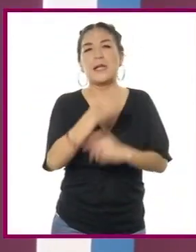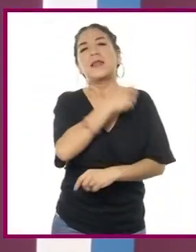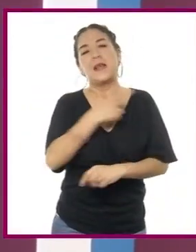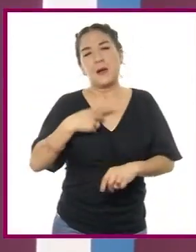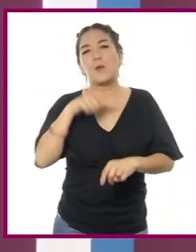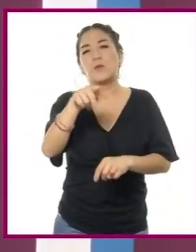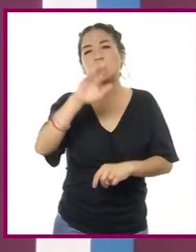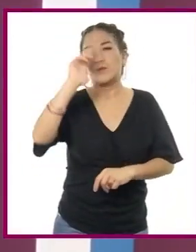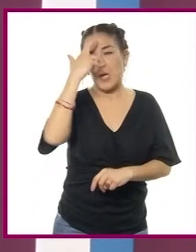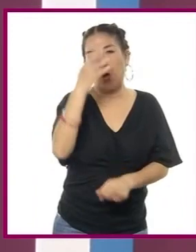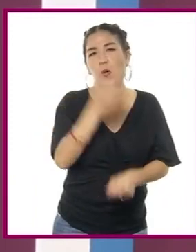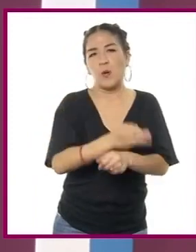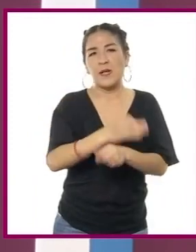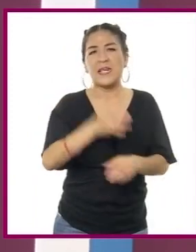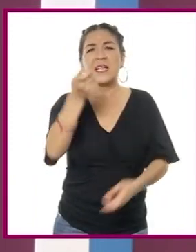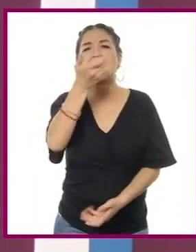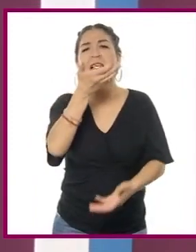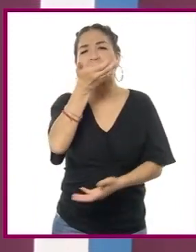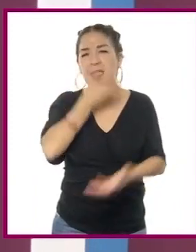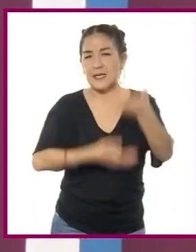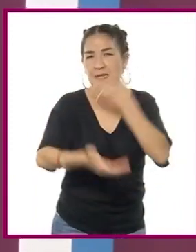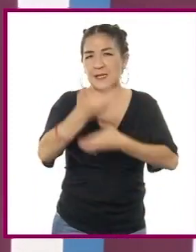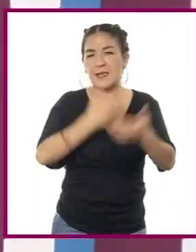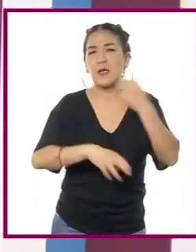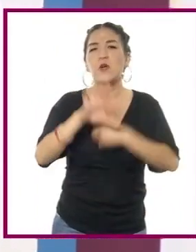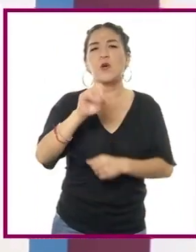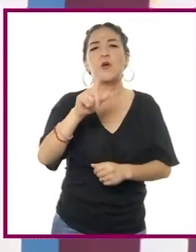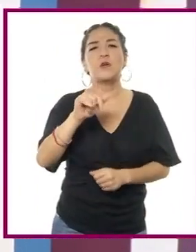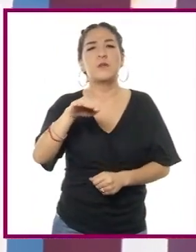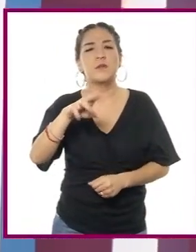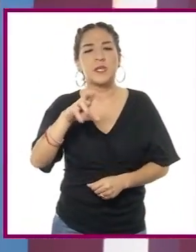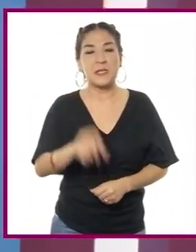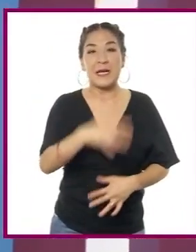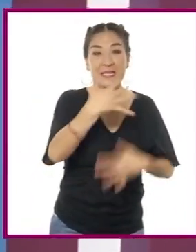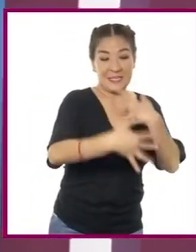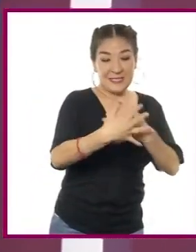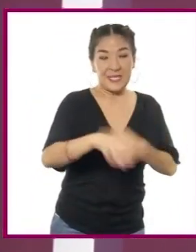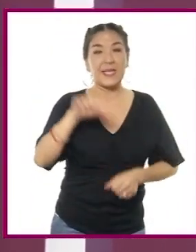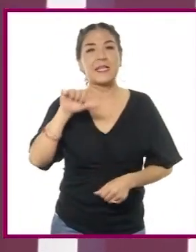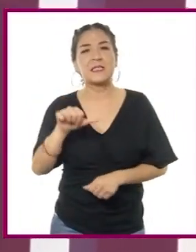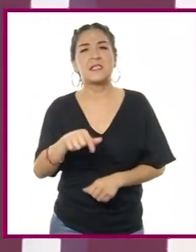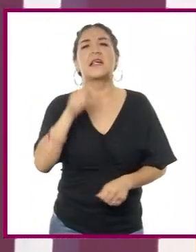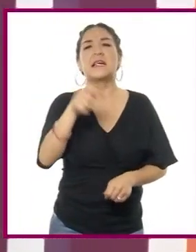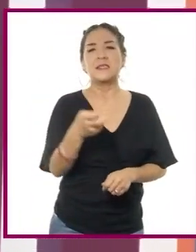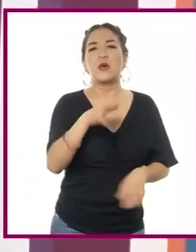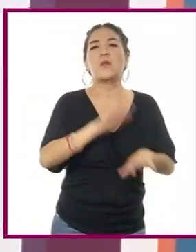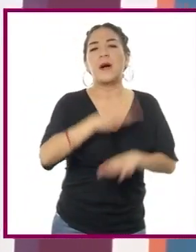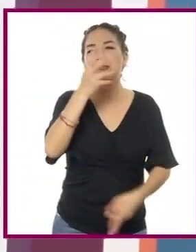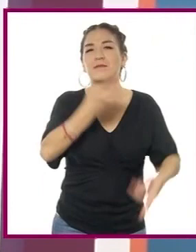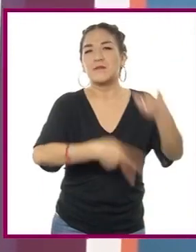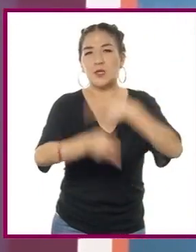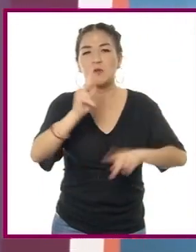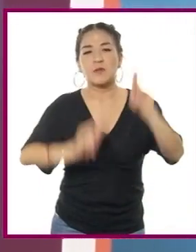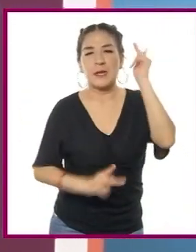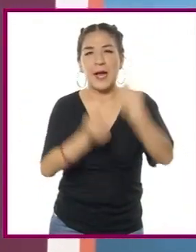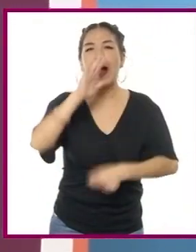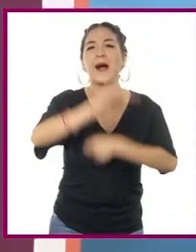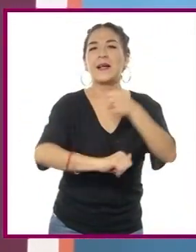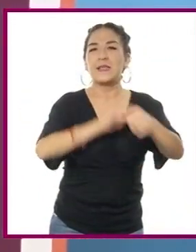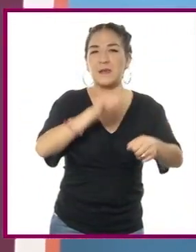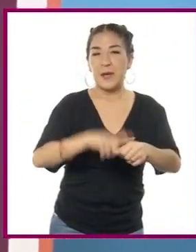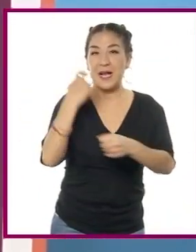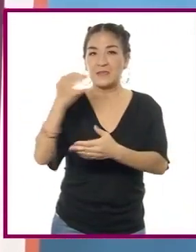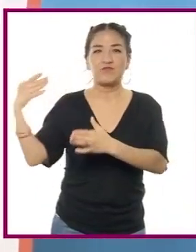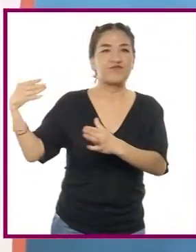colombino ocurrió entre los siglos XV y XVI y consistió en la introducción de nuevos cultivos y especies animales a la